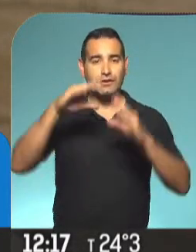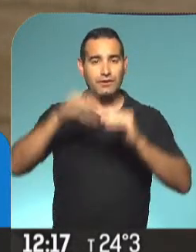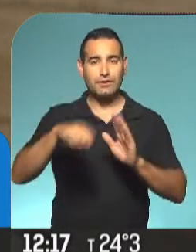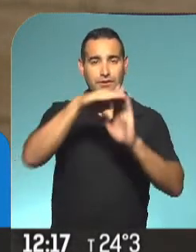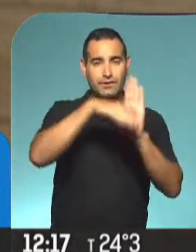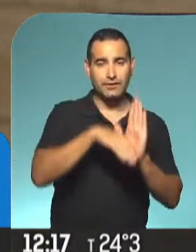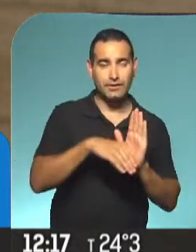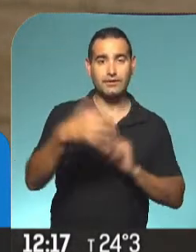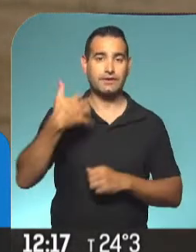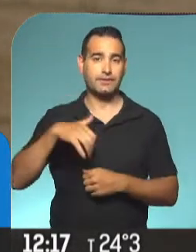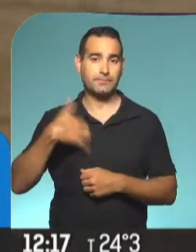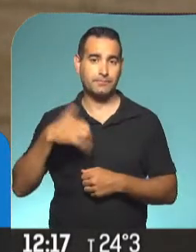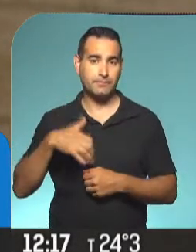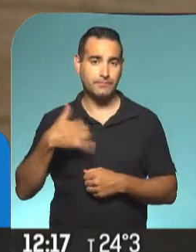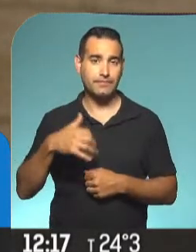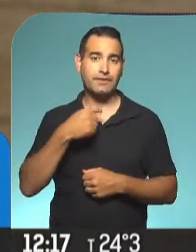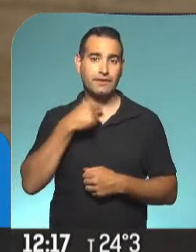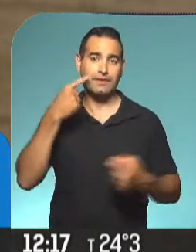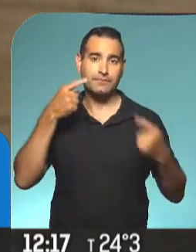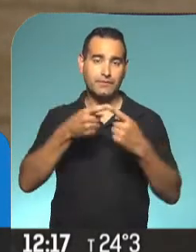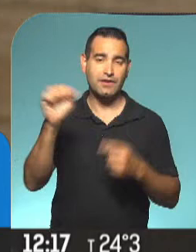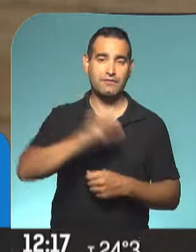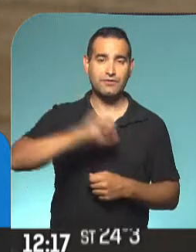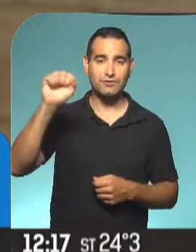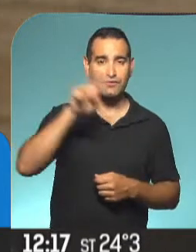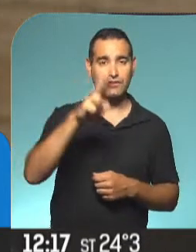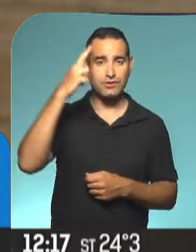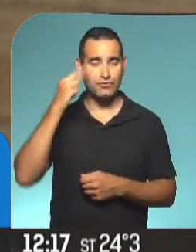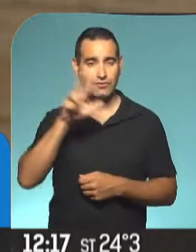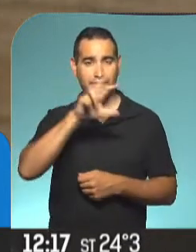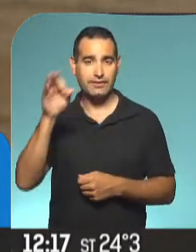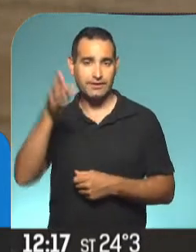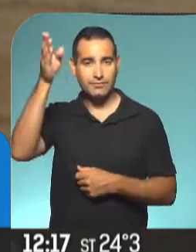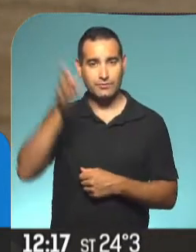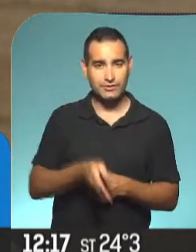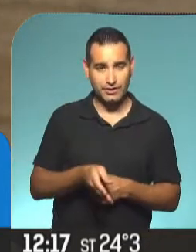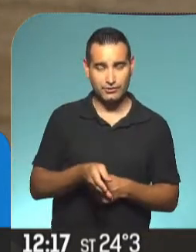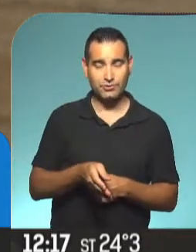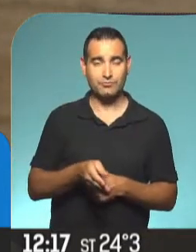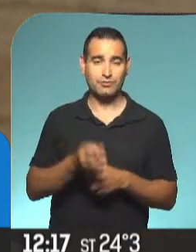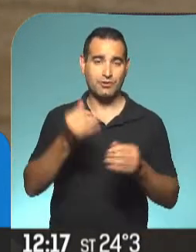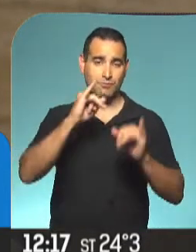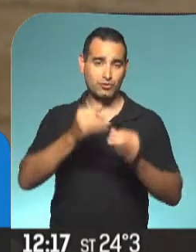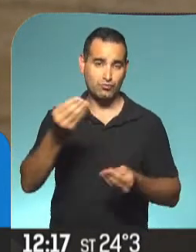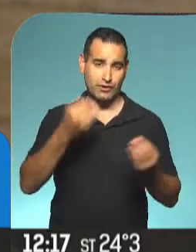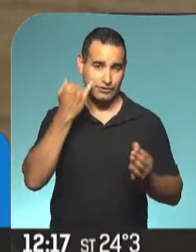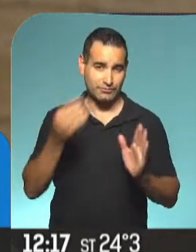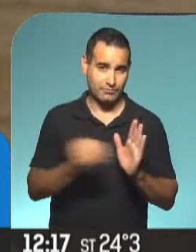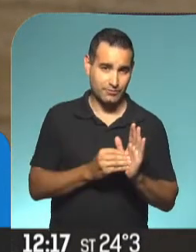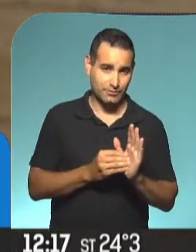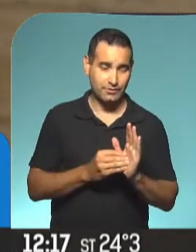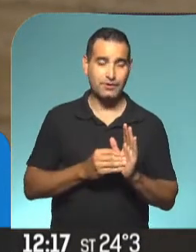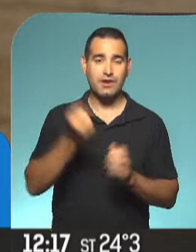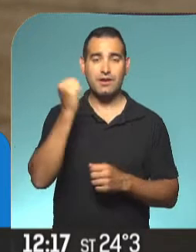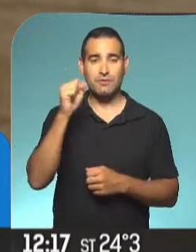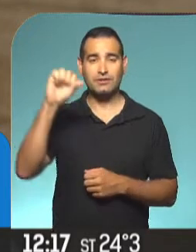que realmente Argentina apunta a tener este año una inflación en torno a 29-30%, como establece el presupuesto, con una tasa de evaluación en torno